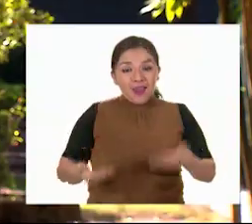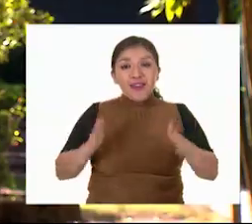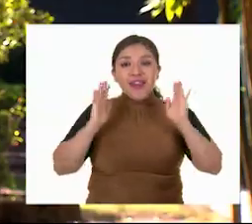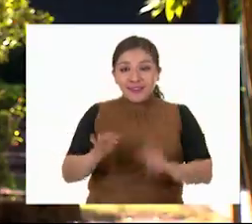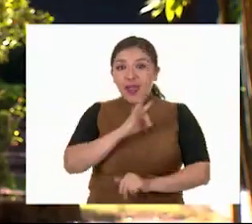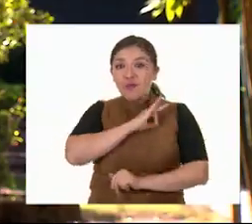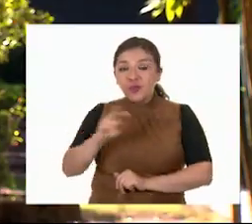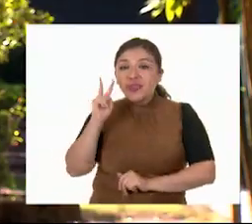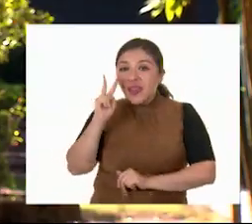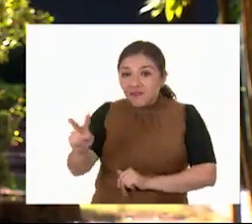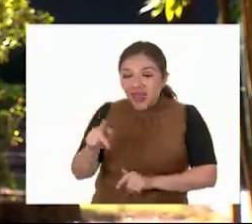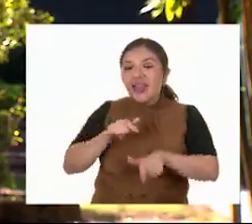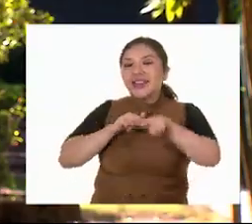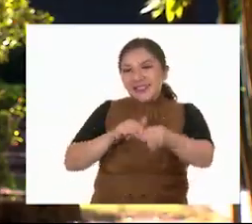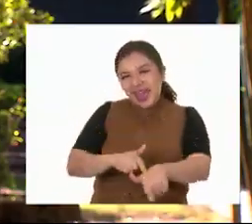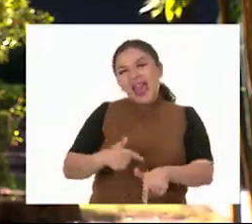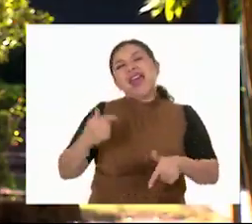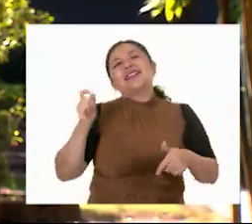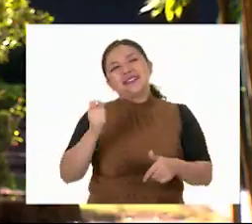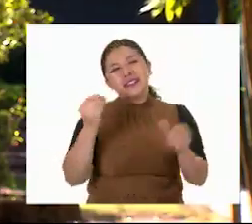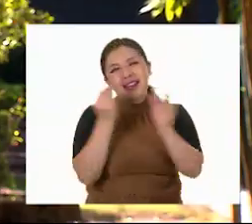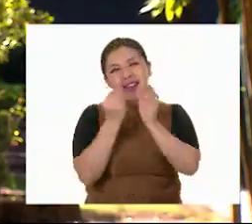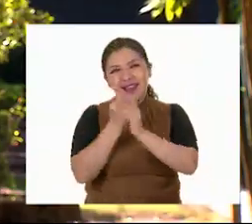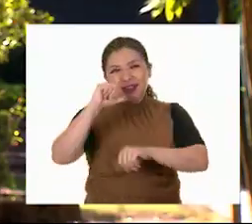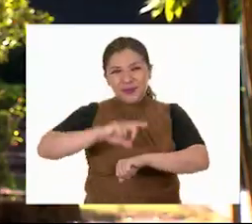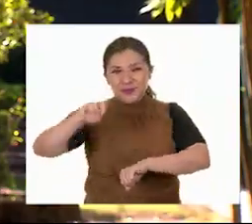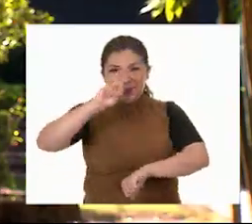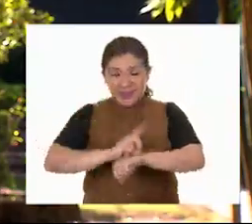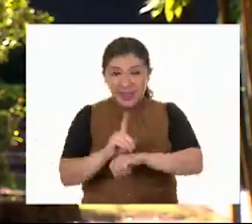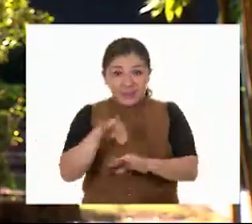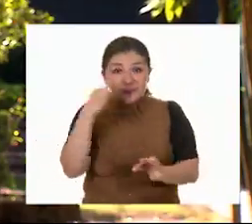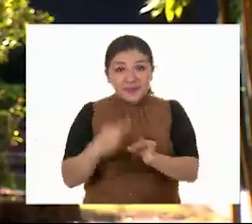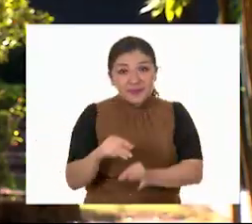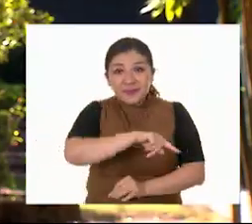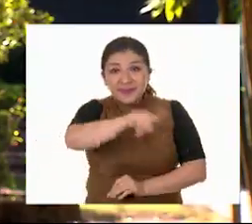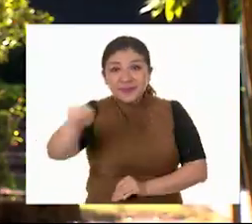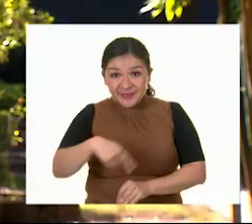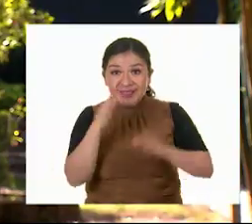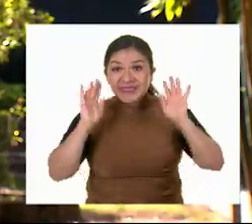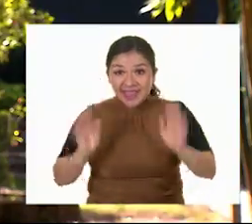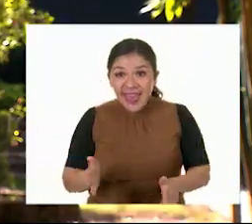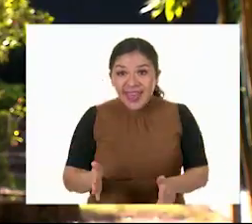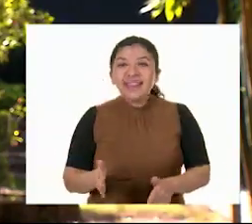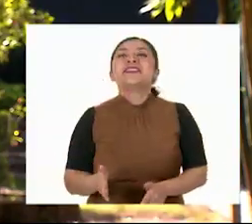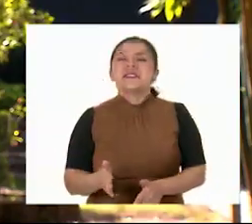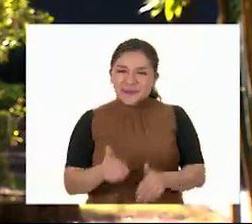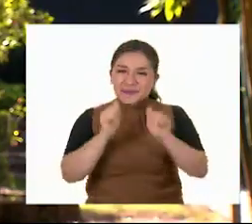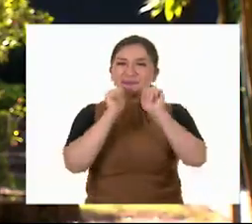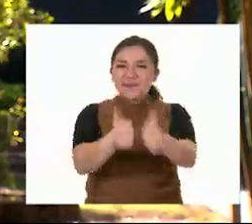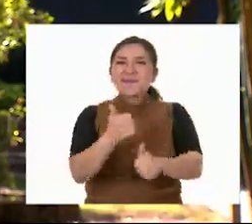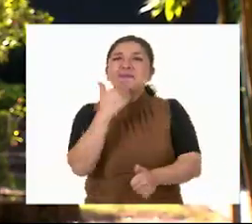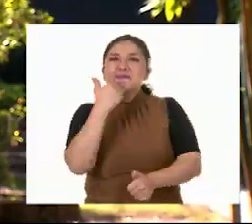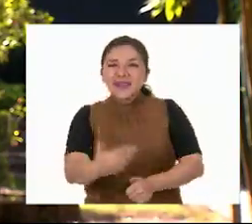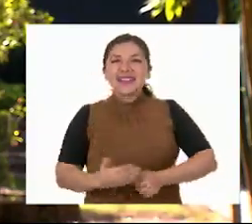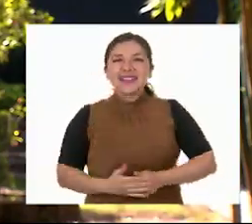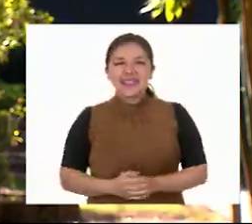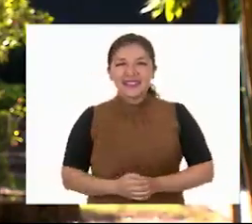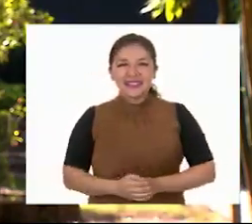es momento de seguir con el programa de hoy. ¿Listas? ¿Listos?